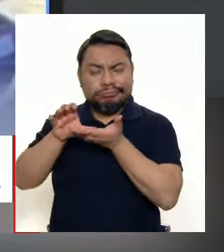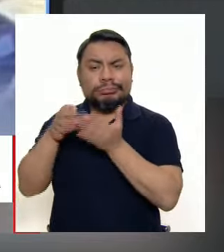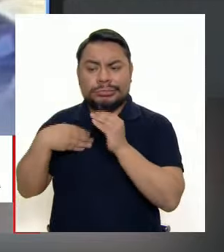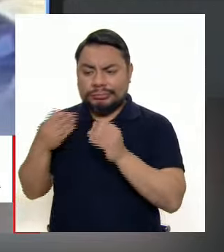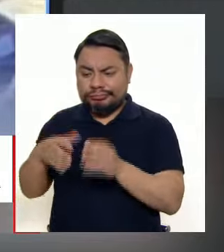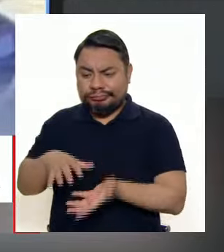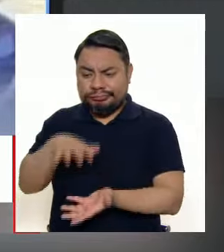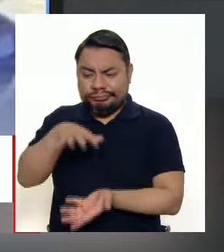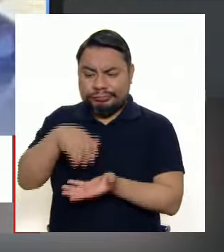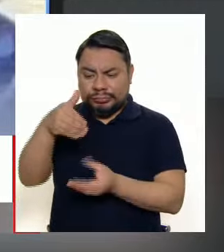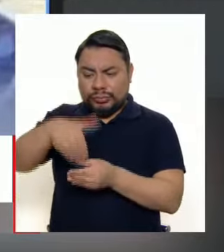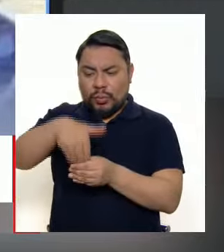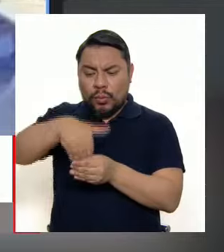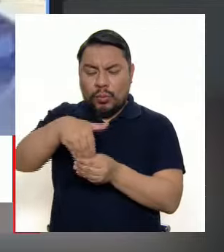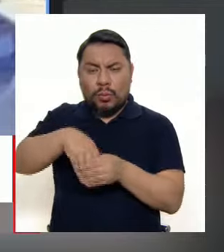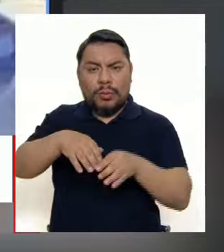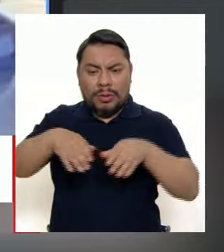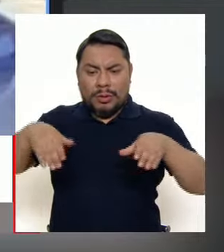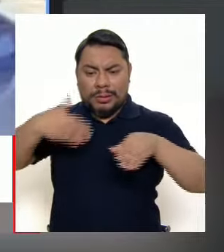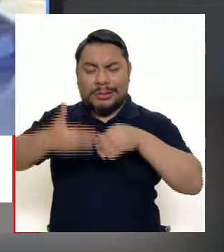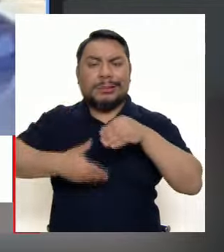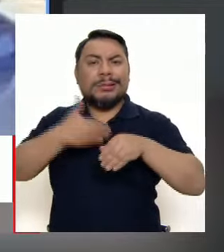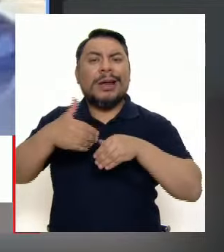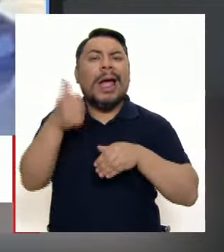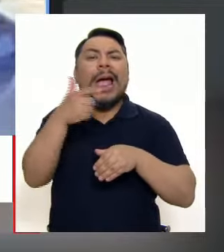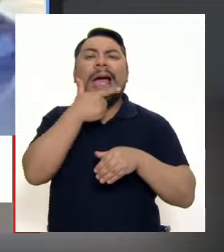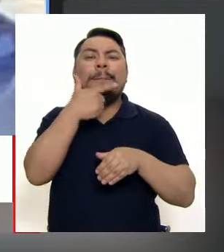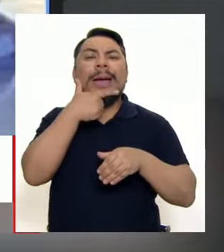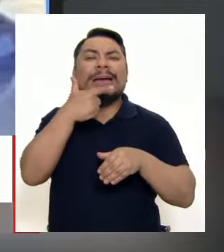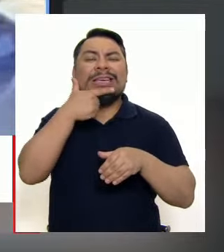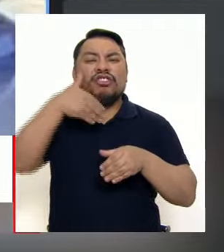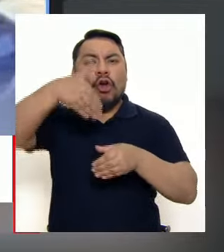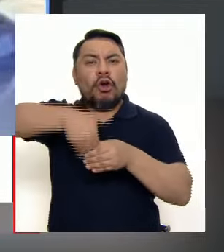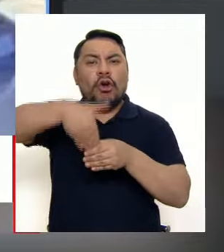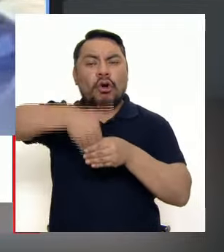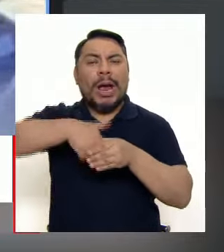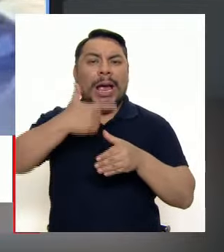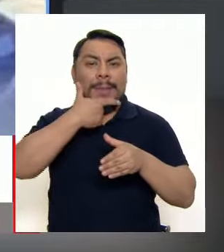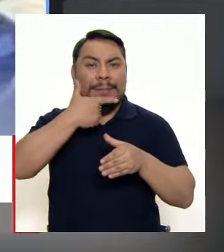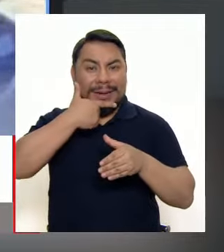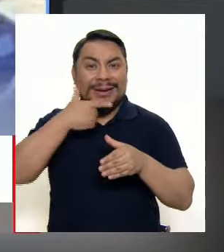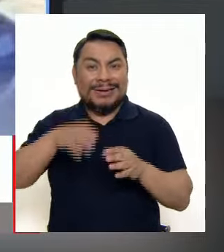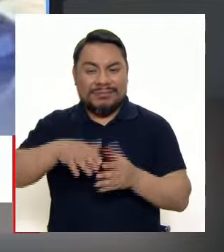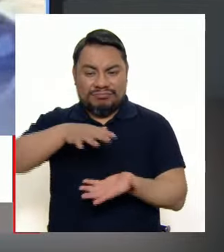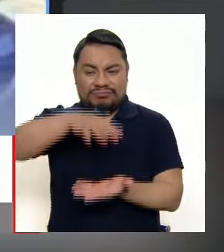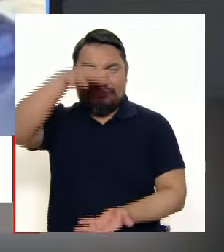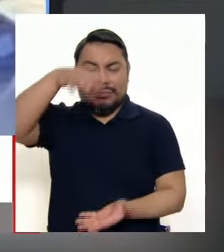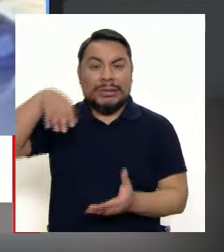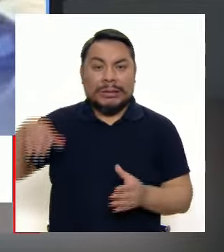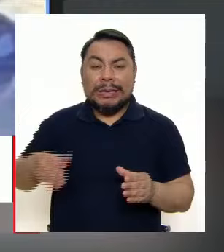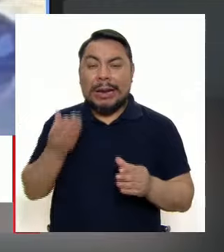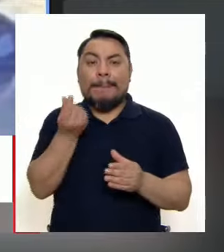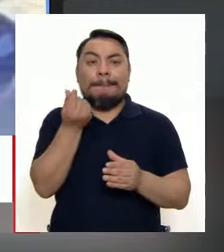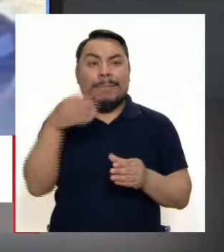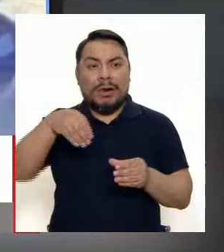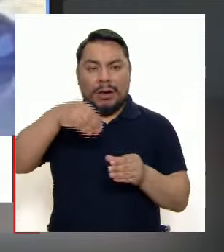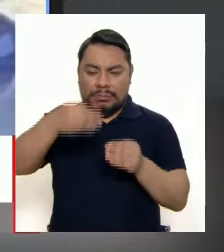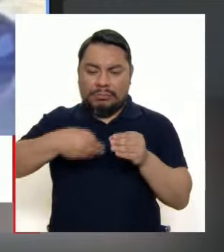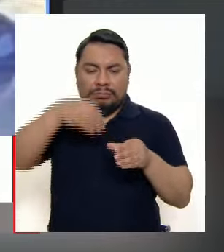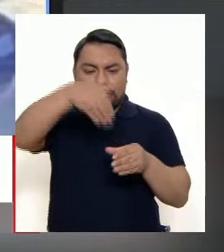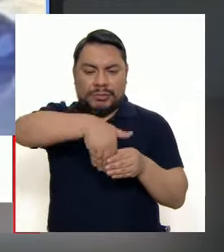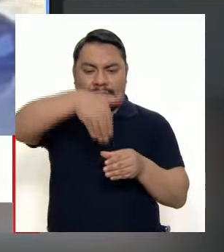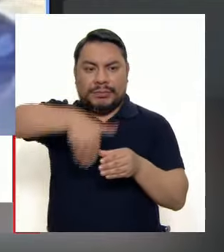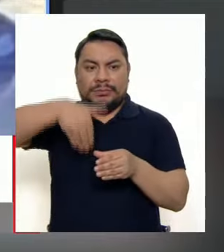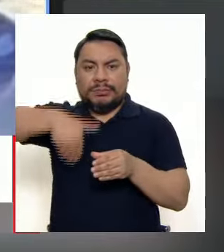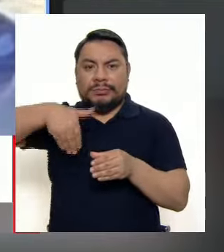entregaba esto en un sobre sobre manila sobre manila amarillo los sobres grandes que teníamos ahí para poner el